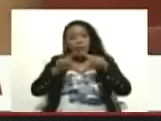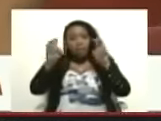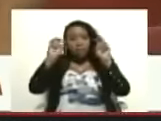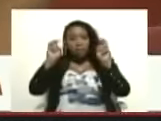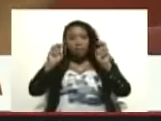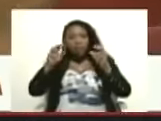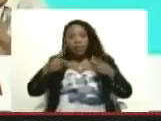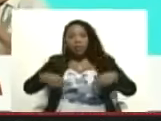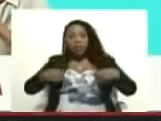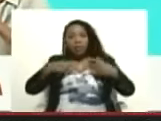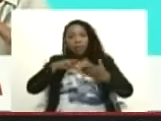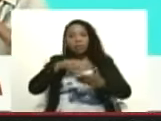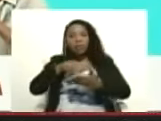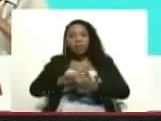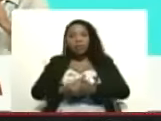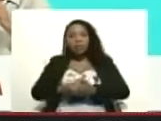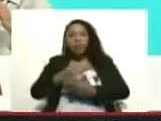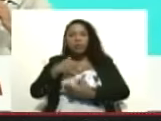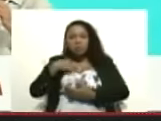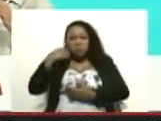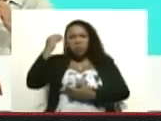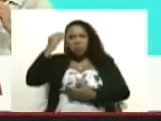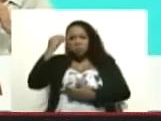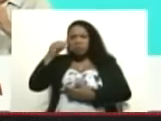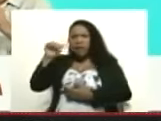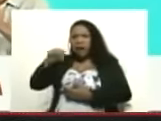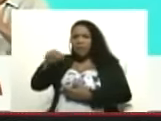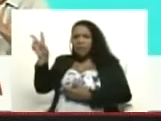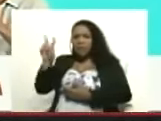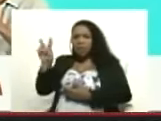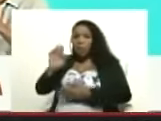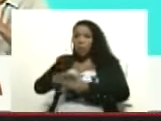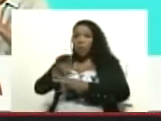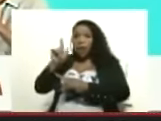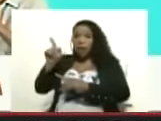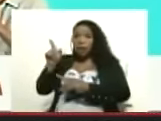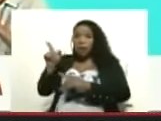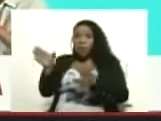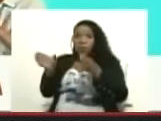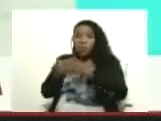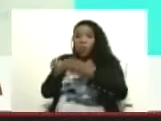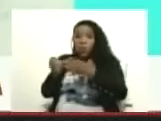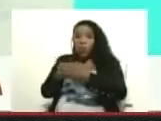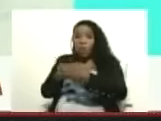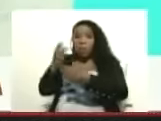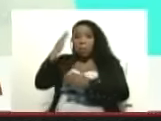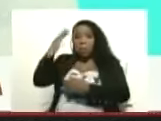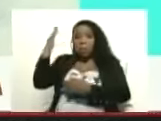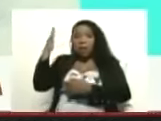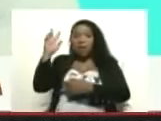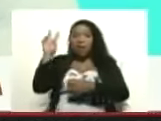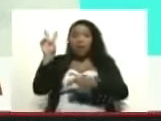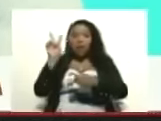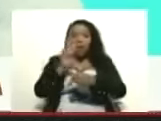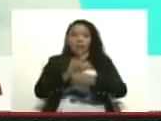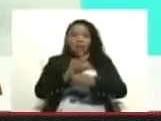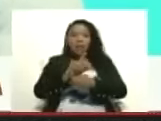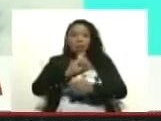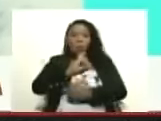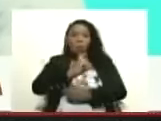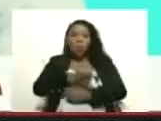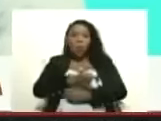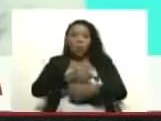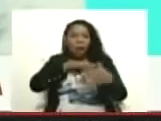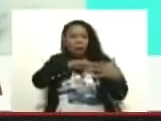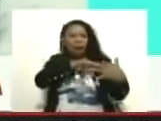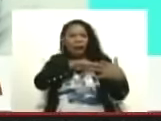vida nacional yo creo que siguen existiendo en Venezuela pequeños sectores que sueñan con la violencia con el odio con una guerra